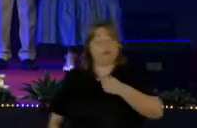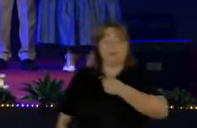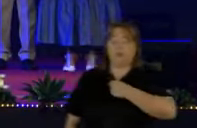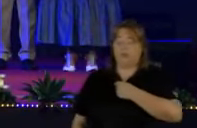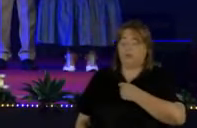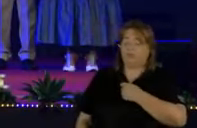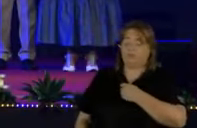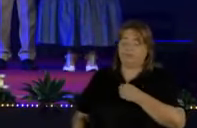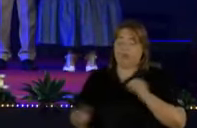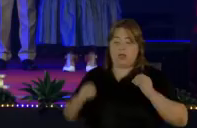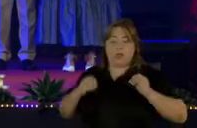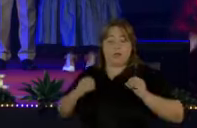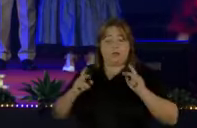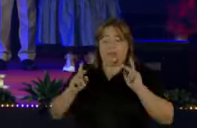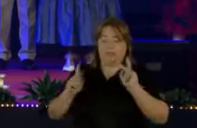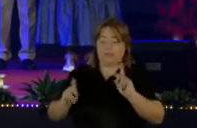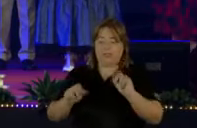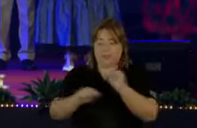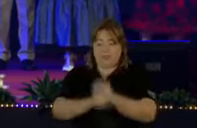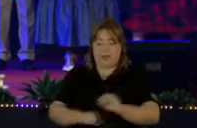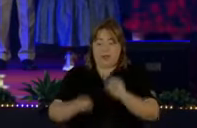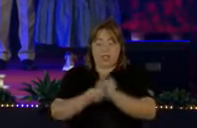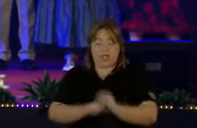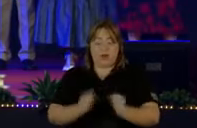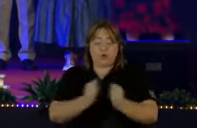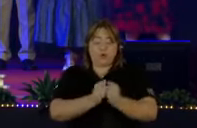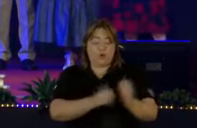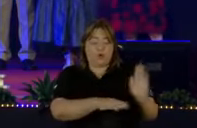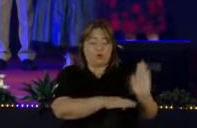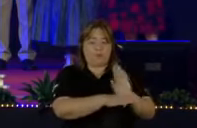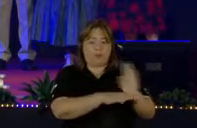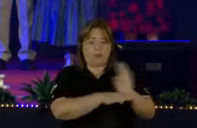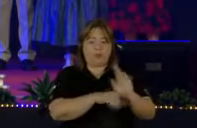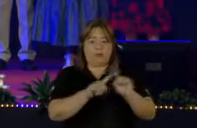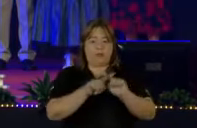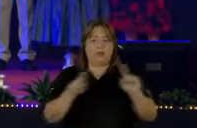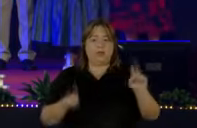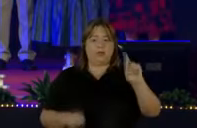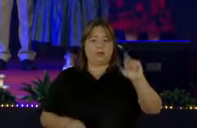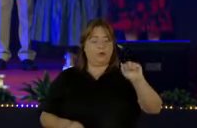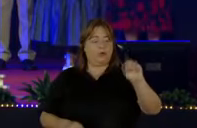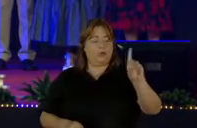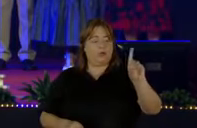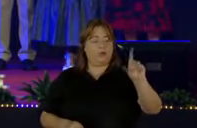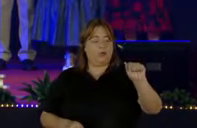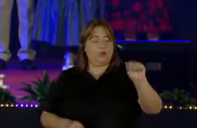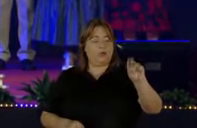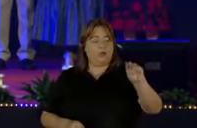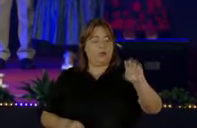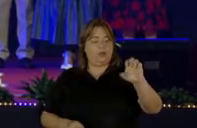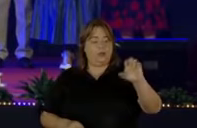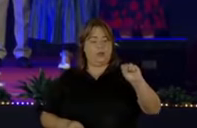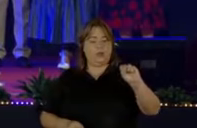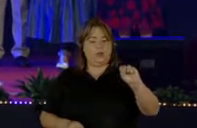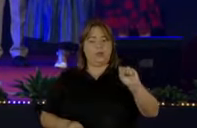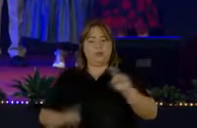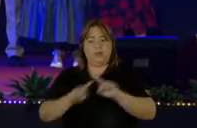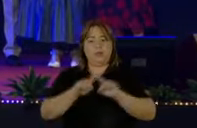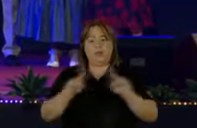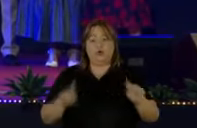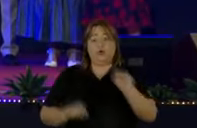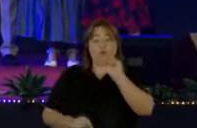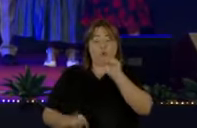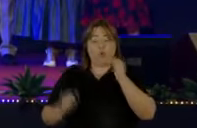privilegio trabajar con los empresarios. Pero Radamés, quiero decirte que, como dijo el apóstol, vas a estar con